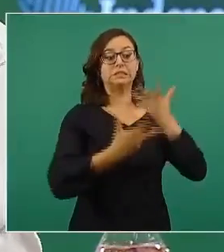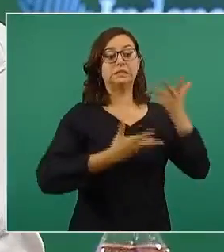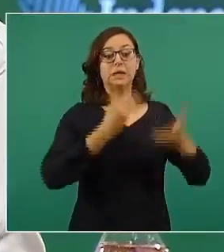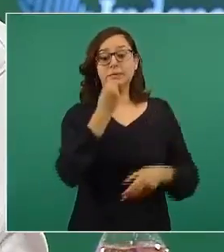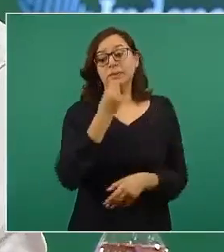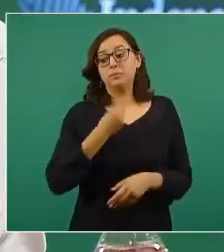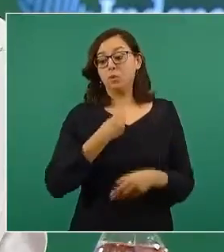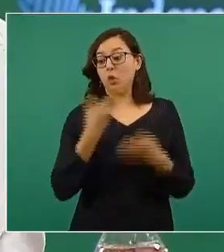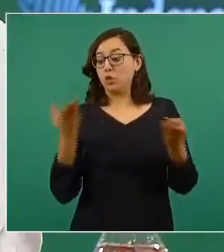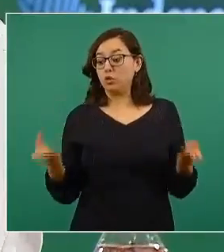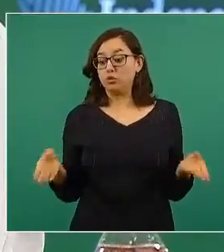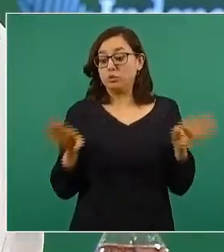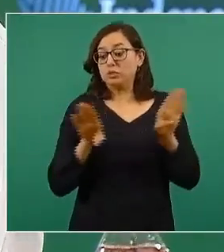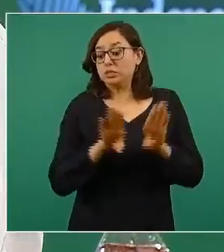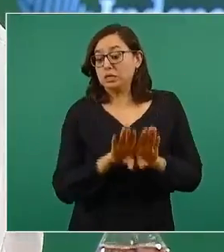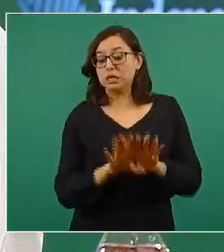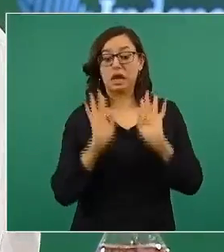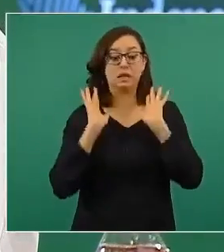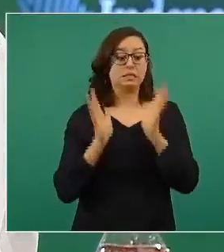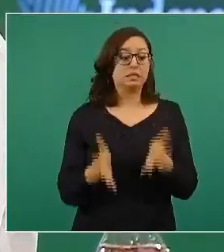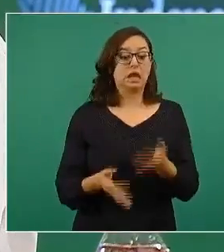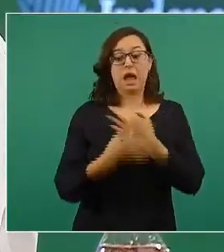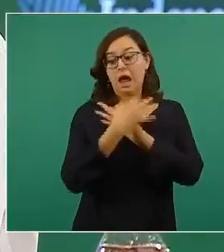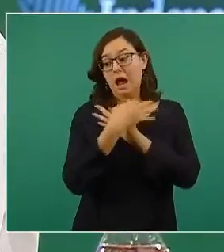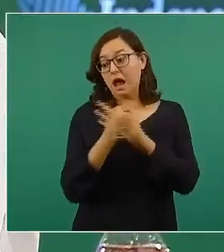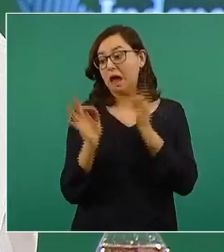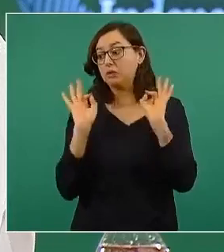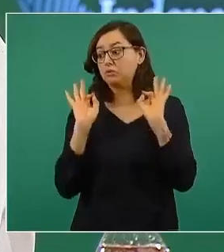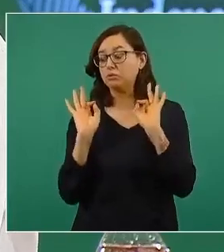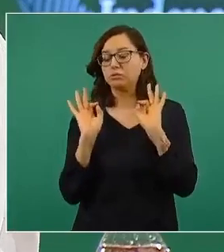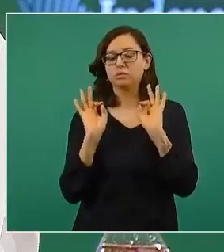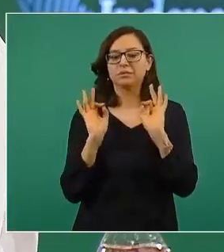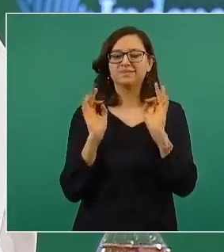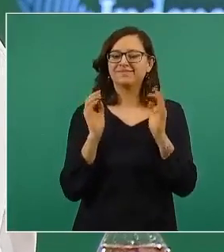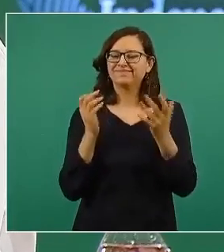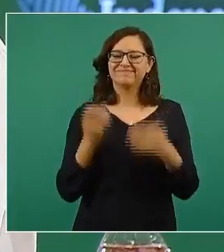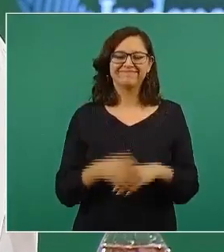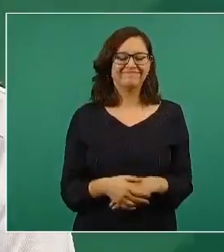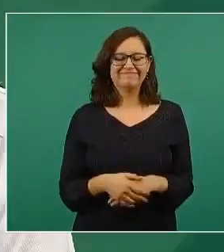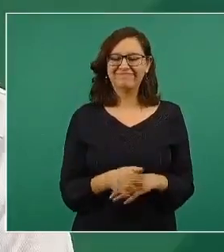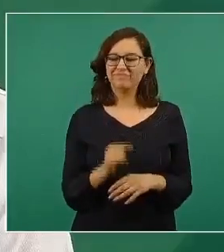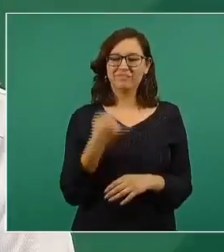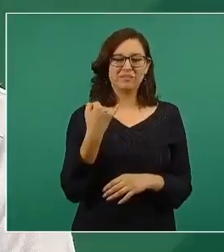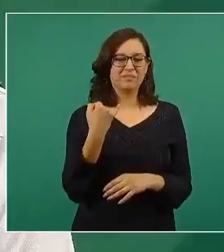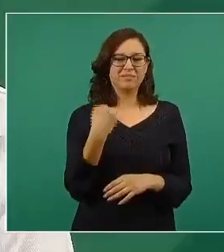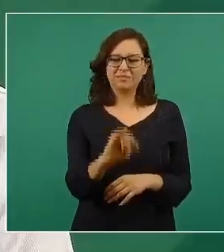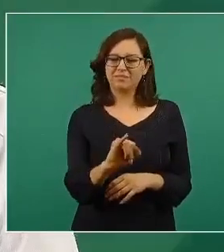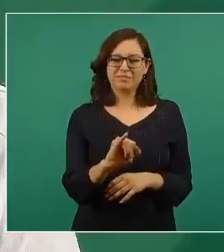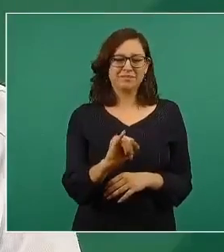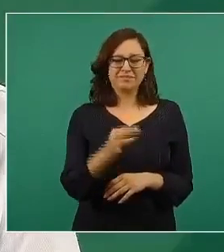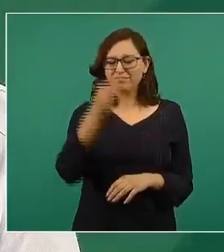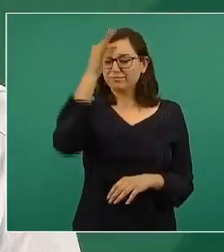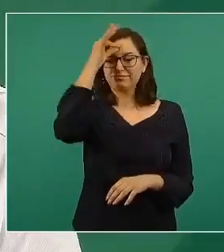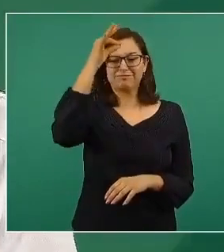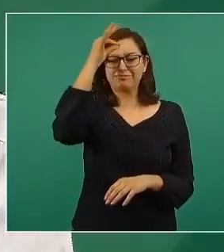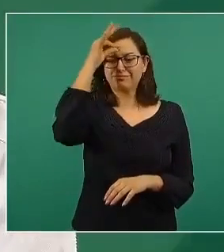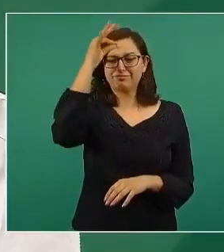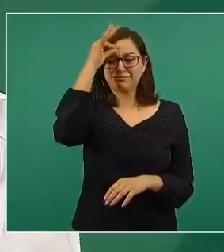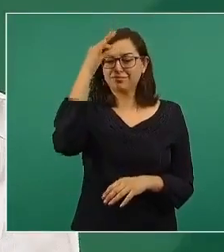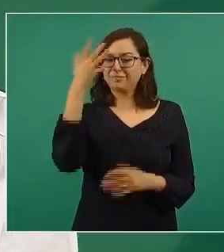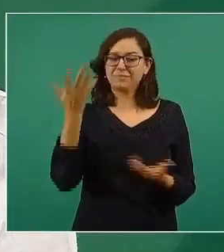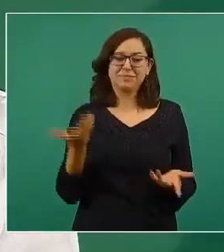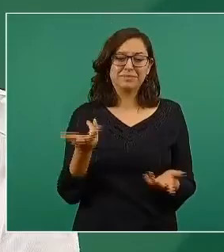decir esto ocurrió y al día siguiente anuncian que se cancela, es tan absurda y tan pueril como si